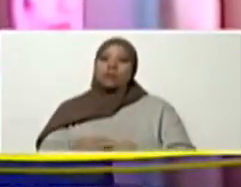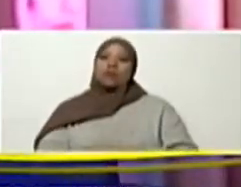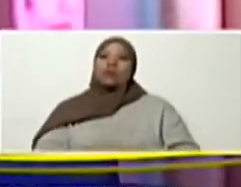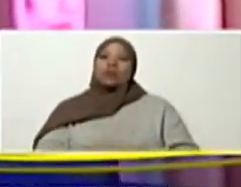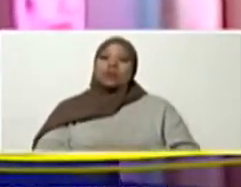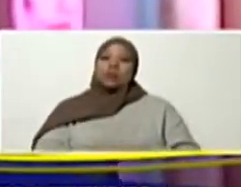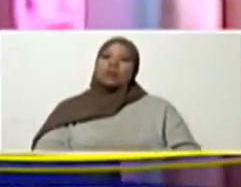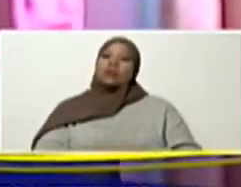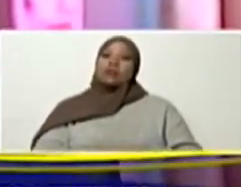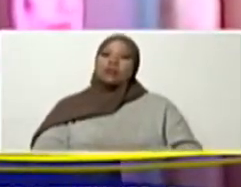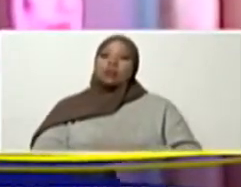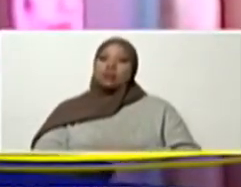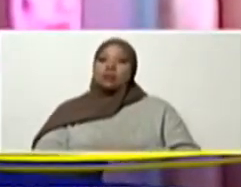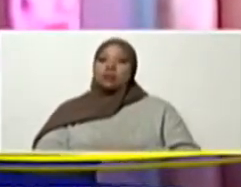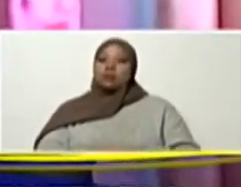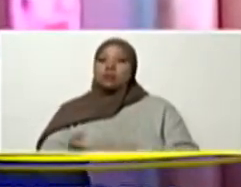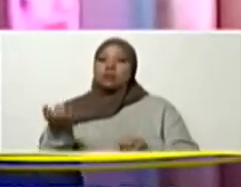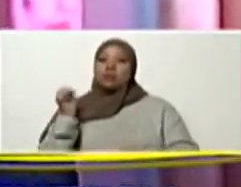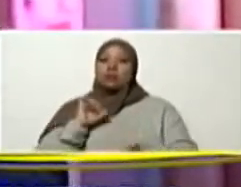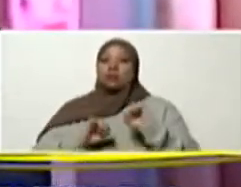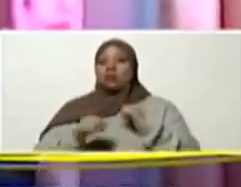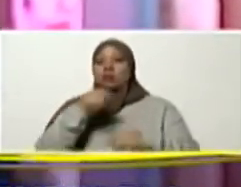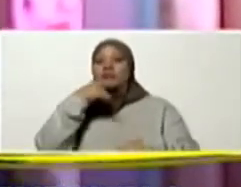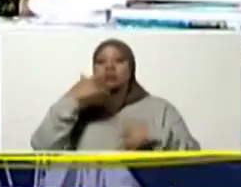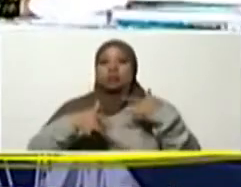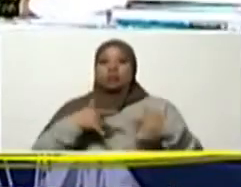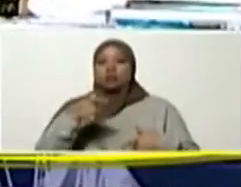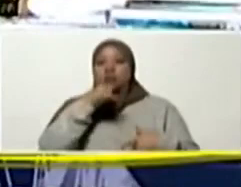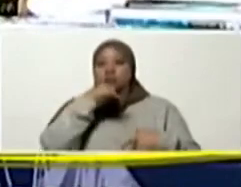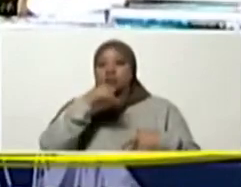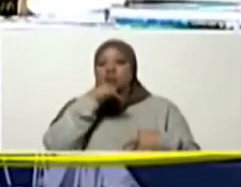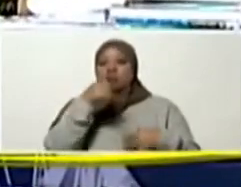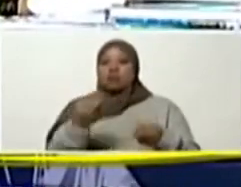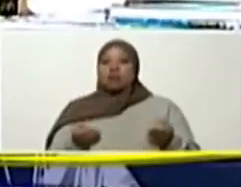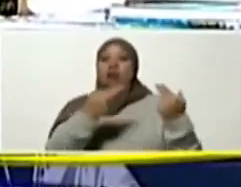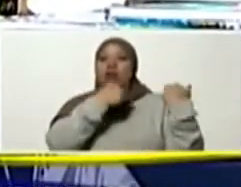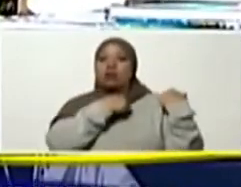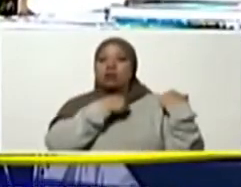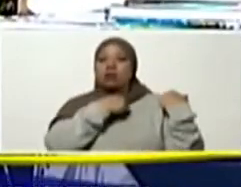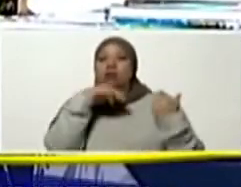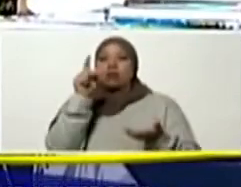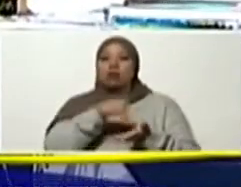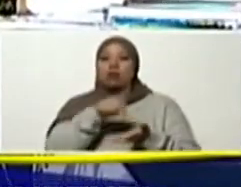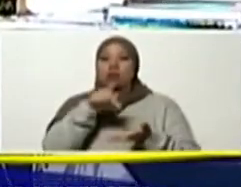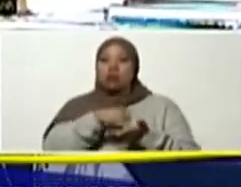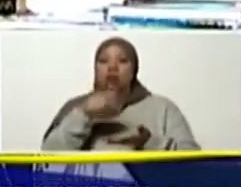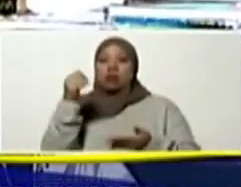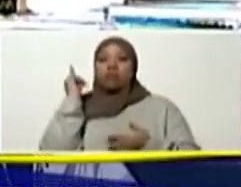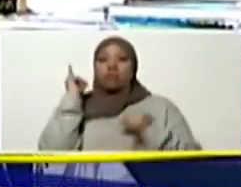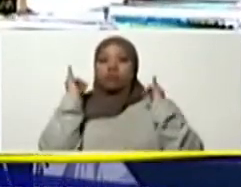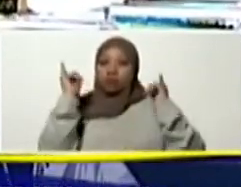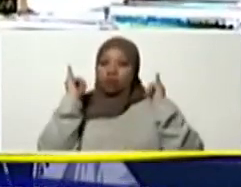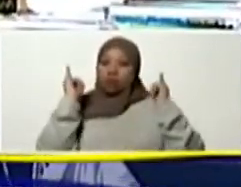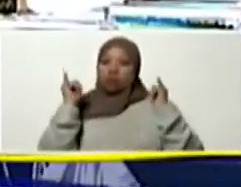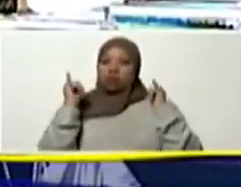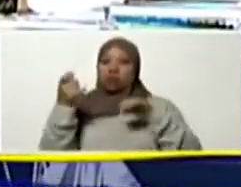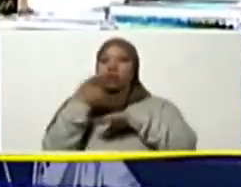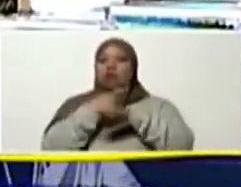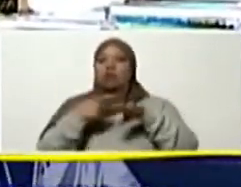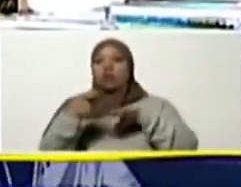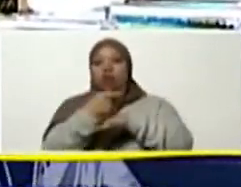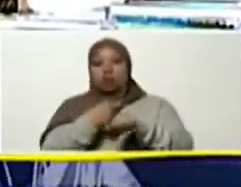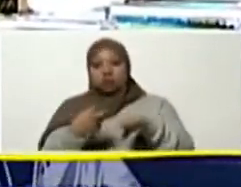Está usted frente a una insigne representación de los participantes de esta feria, tanto los